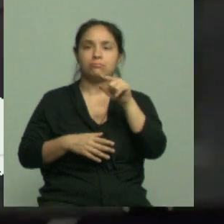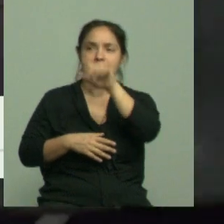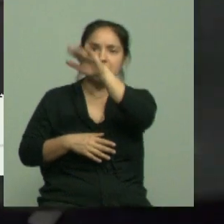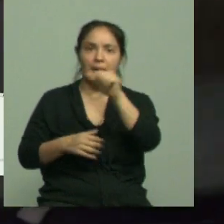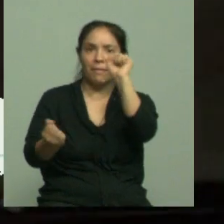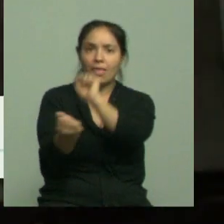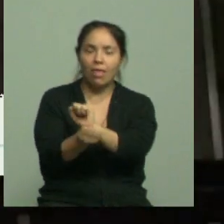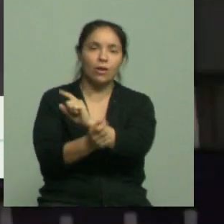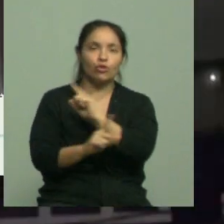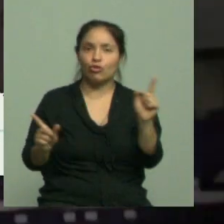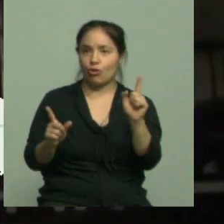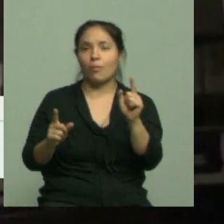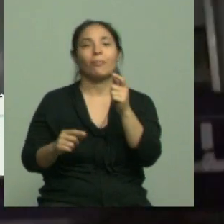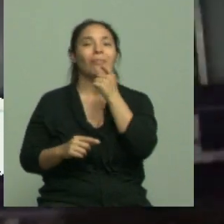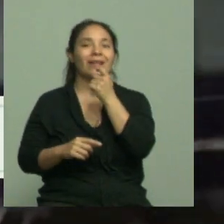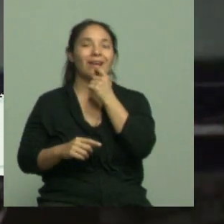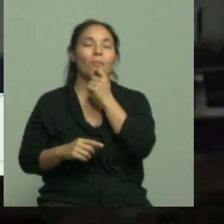Netanyahu de pisar suelo francés.